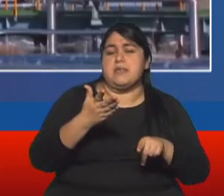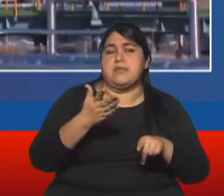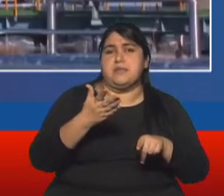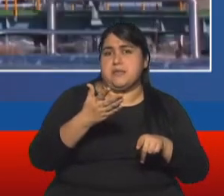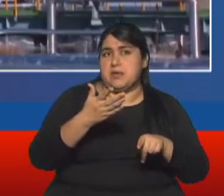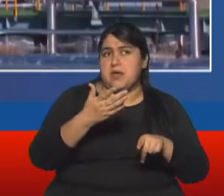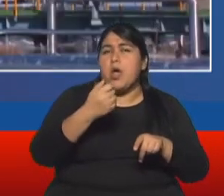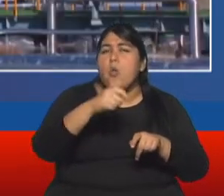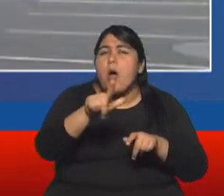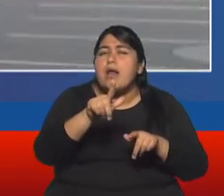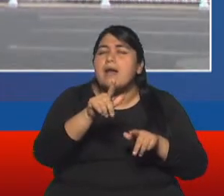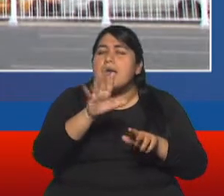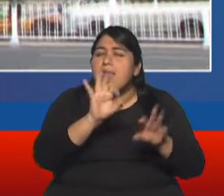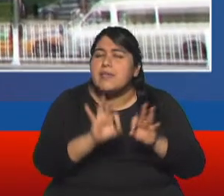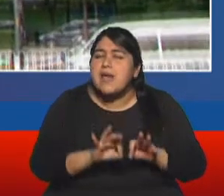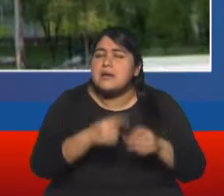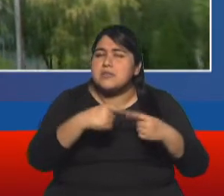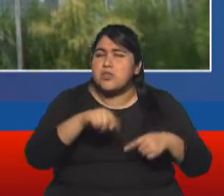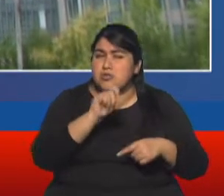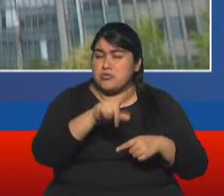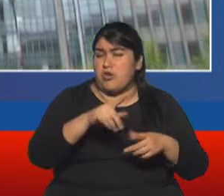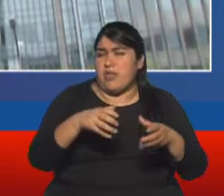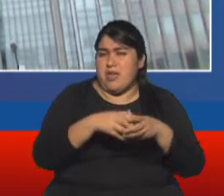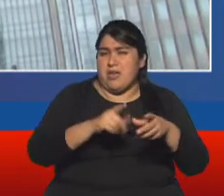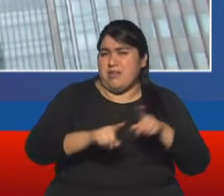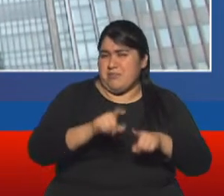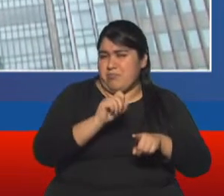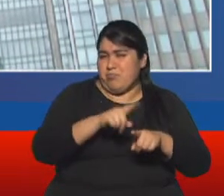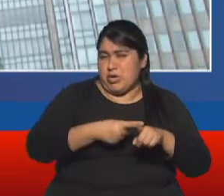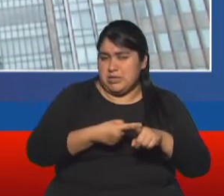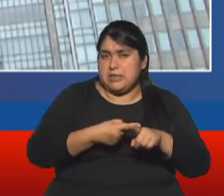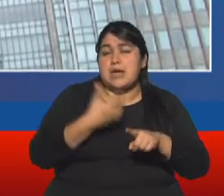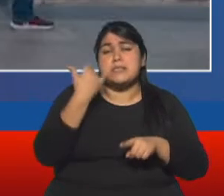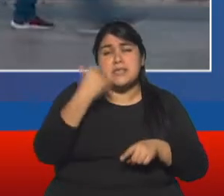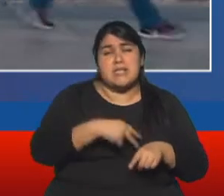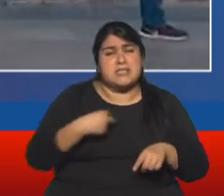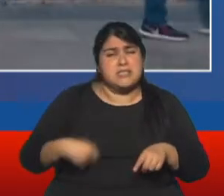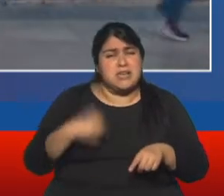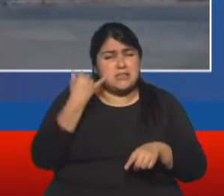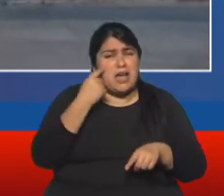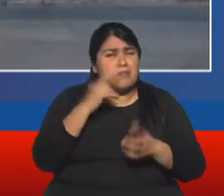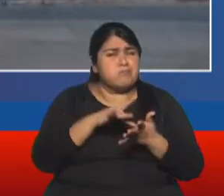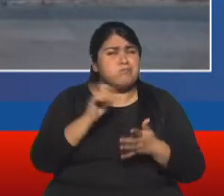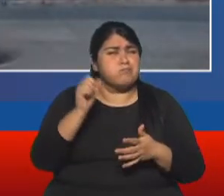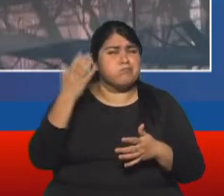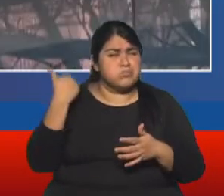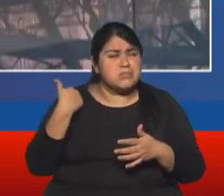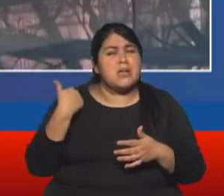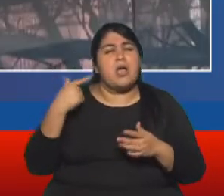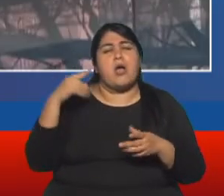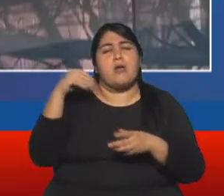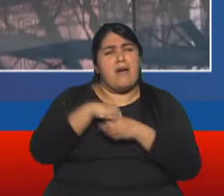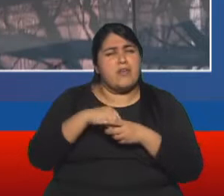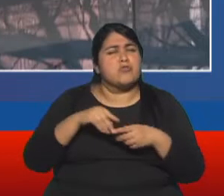las cualidades de la dirigencia política, China ya ha experimentado, sobre todo después de la caída de Mao, procesos internos